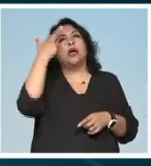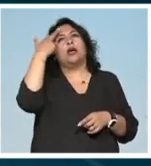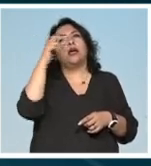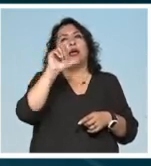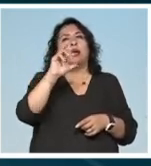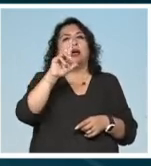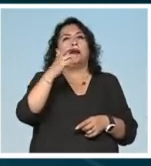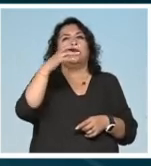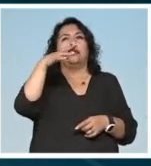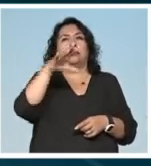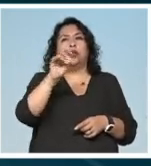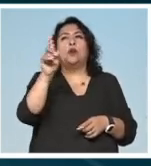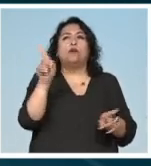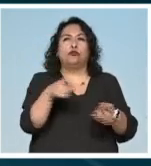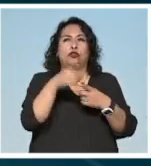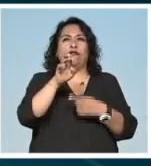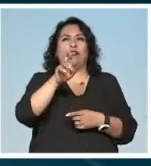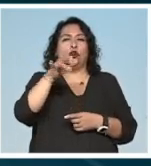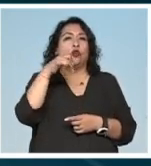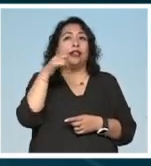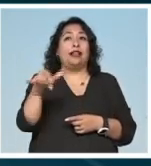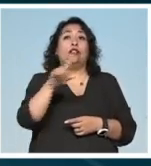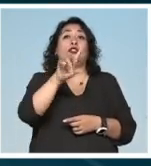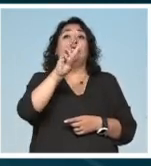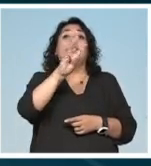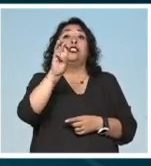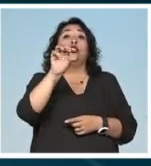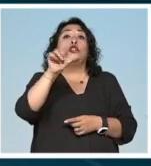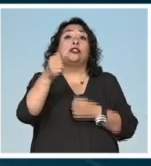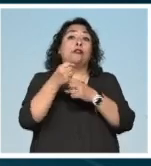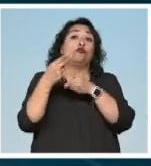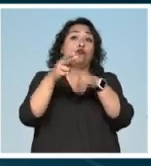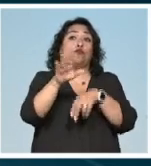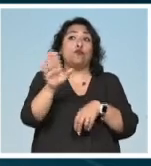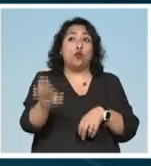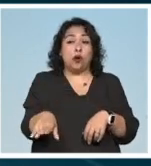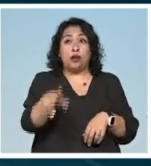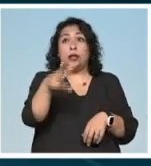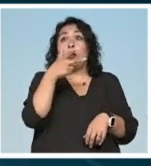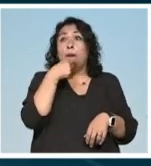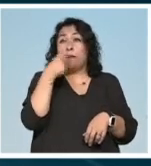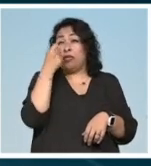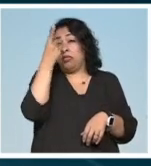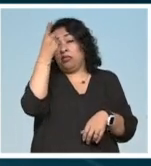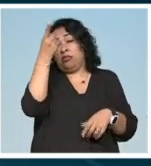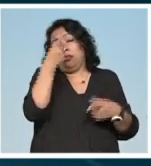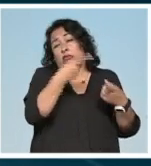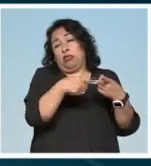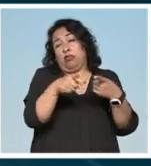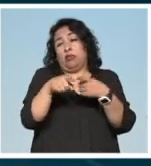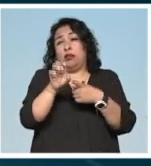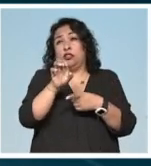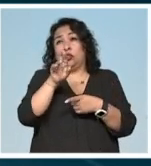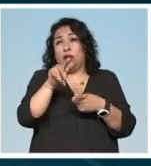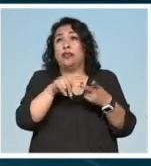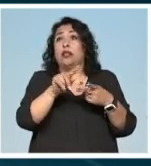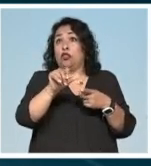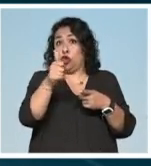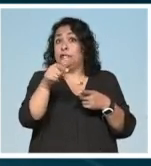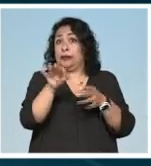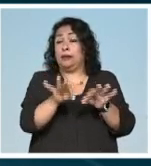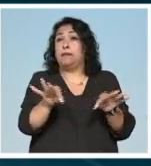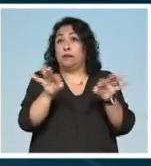Arcangelo Corelli, músico del barroco italiano a 311 años de su partida, un hombre que compuso una gran cantidad de sonatas, 12 muy